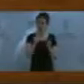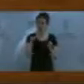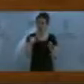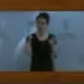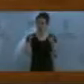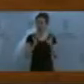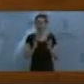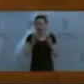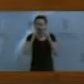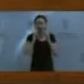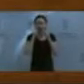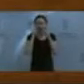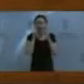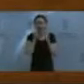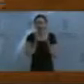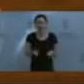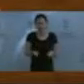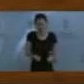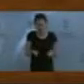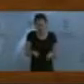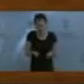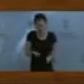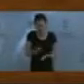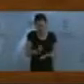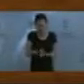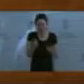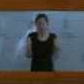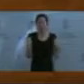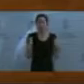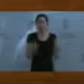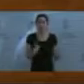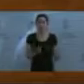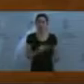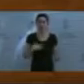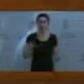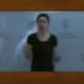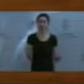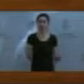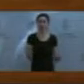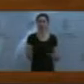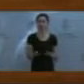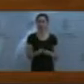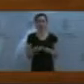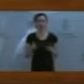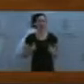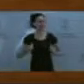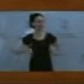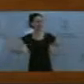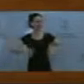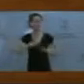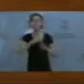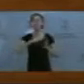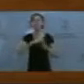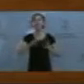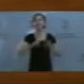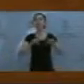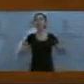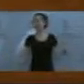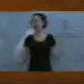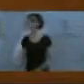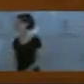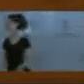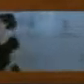el máximo esfuerzo fiscal posible. Y nosotros lo que quisimos fue hacerle la vida más llevadera a la clase media asturiana, que